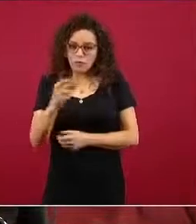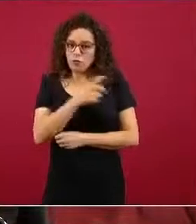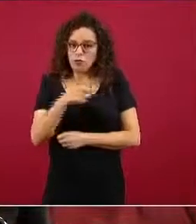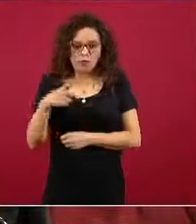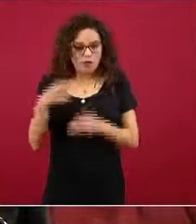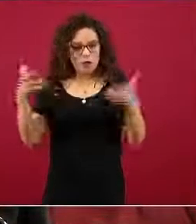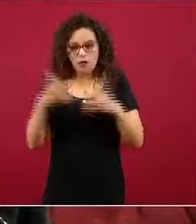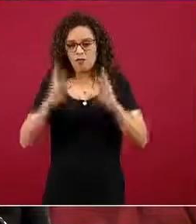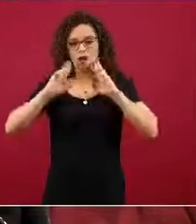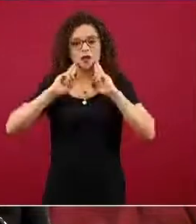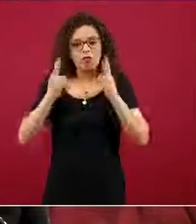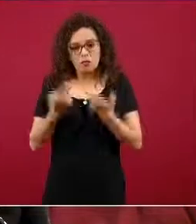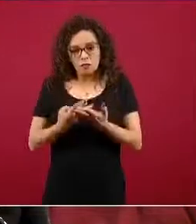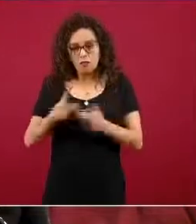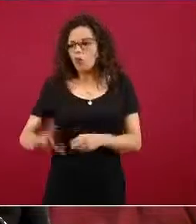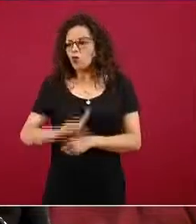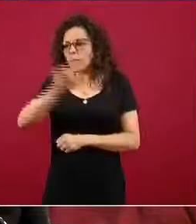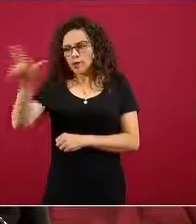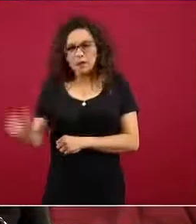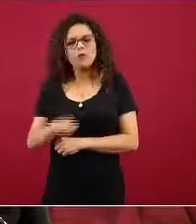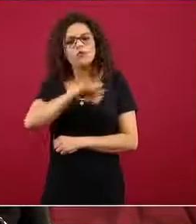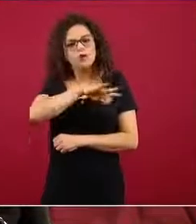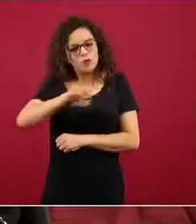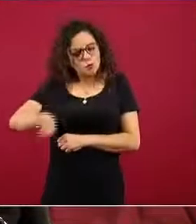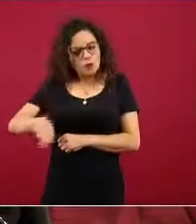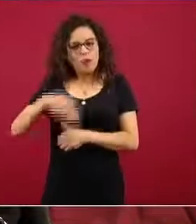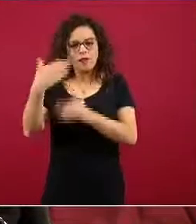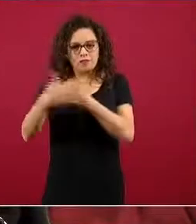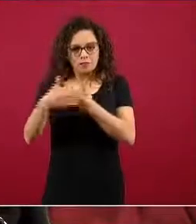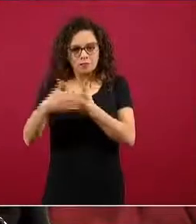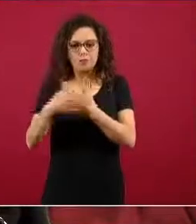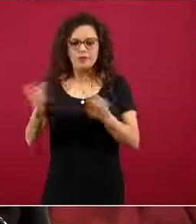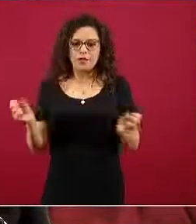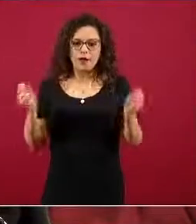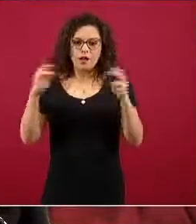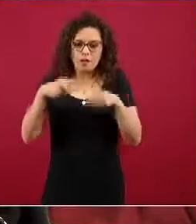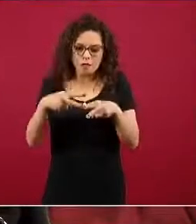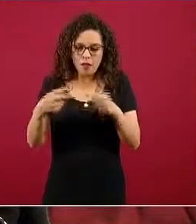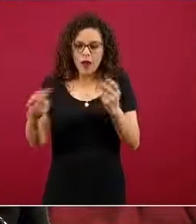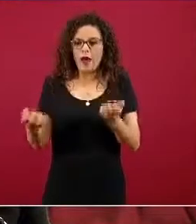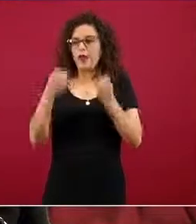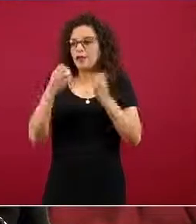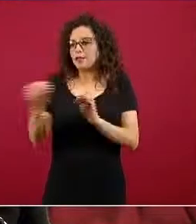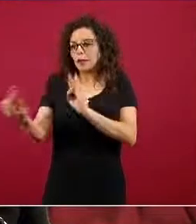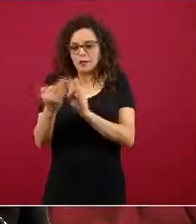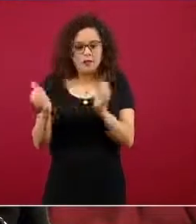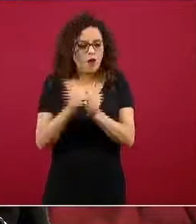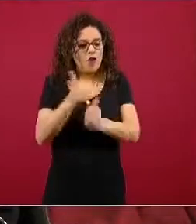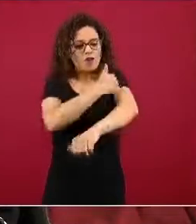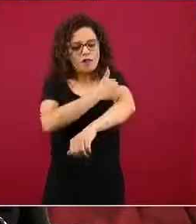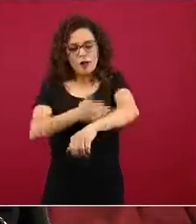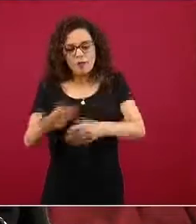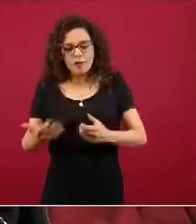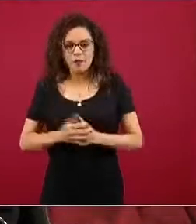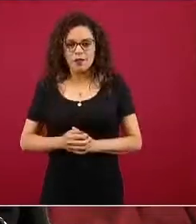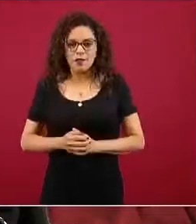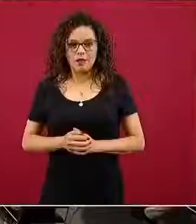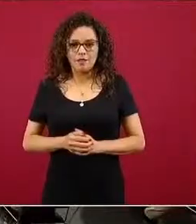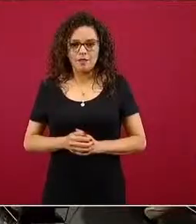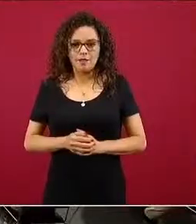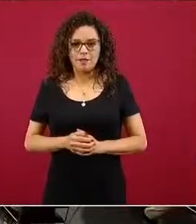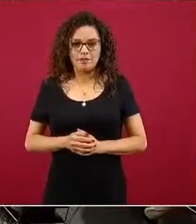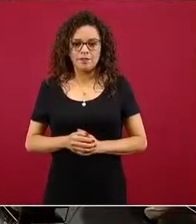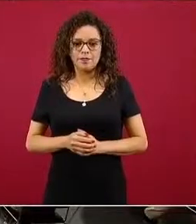siempre habrá momentos donde podamos reponer la necesidad de acercarnos con nuestra gente más cercana de manera